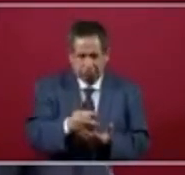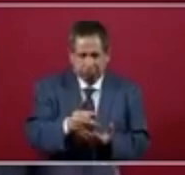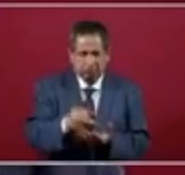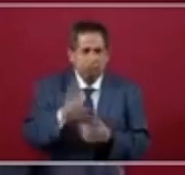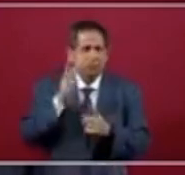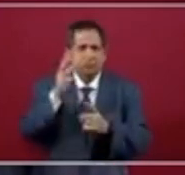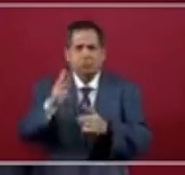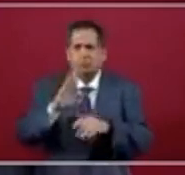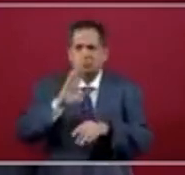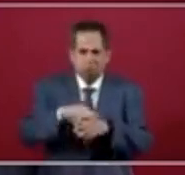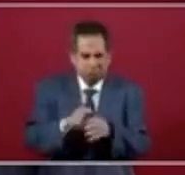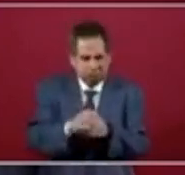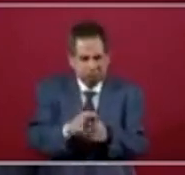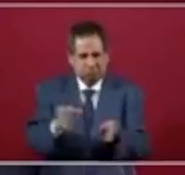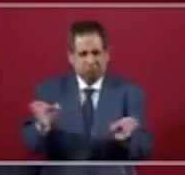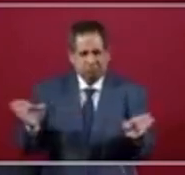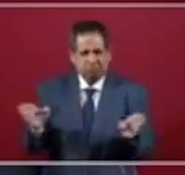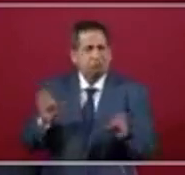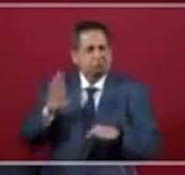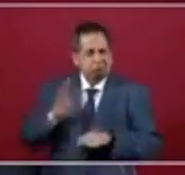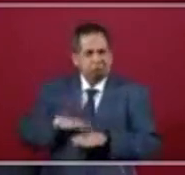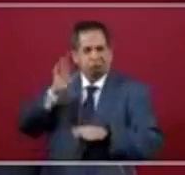mucho más,